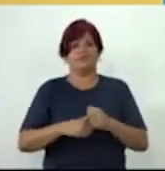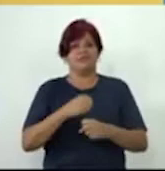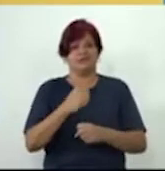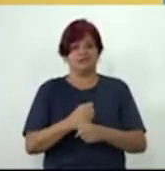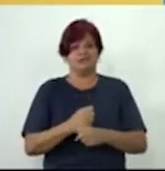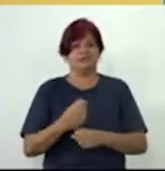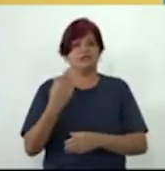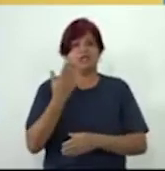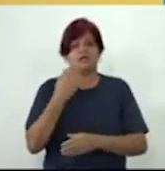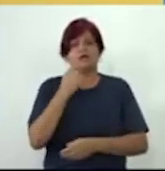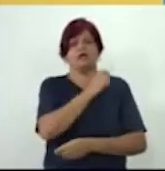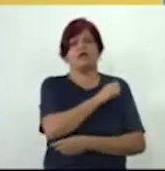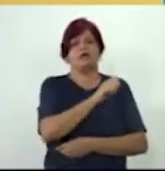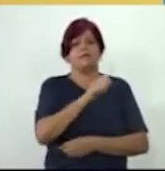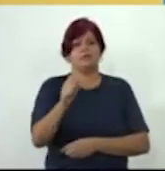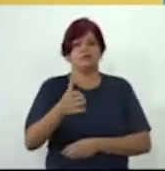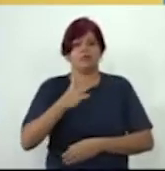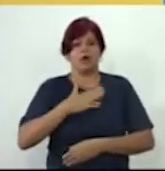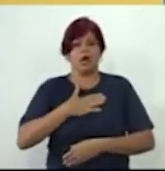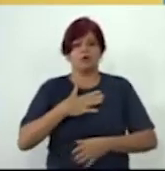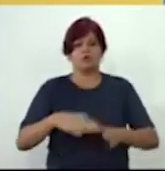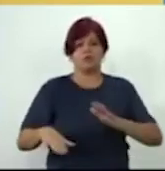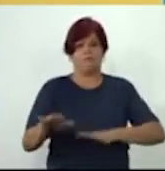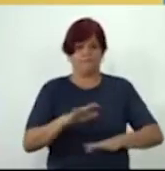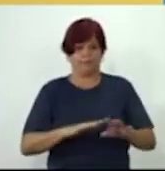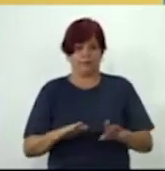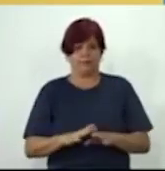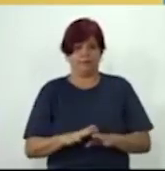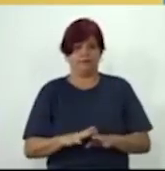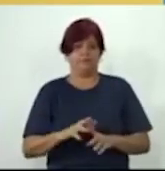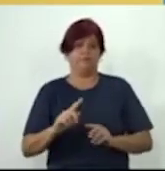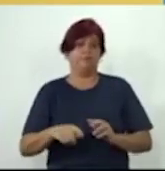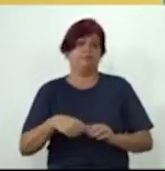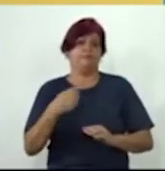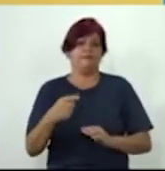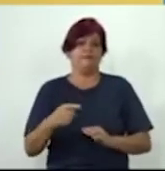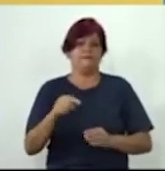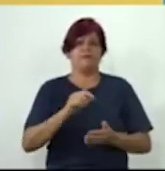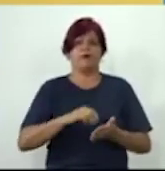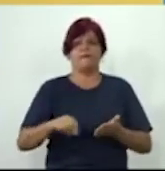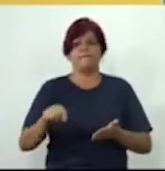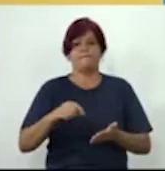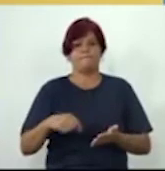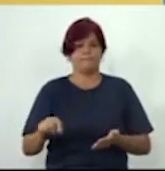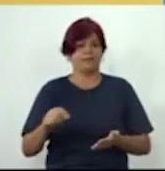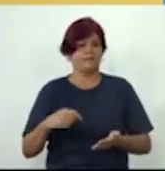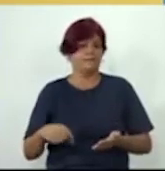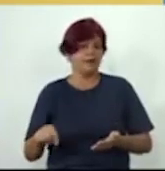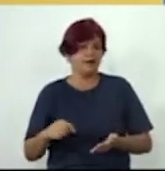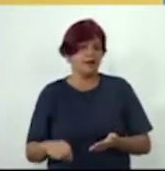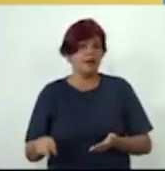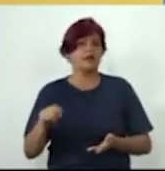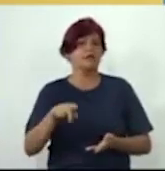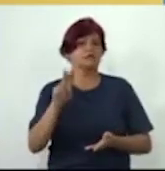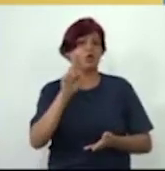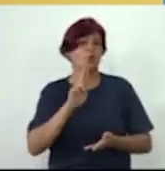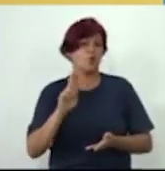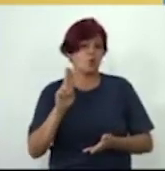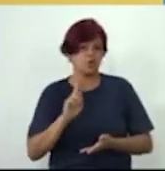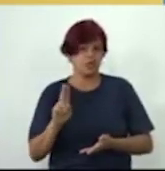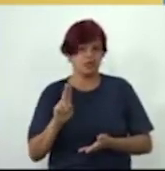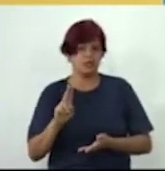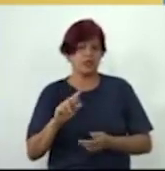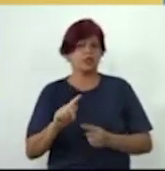sea, su autopreparación. Luego, la planificación de la unidad y, seguidamente,